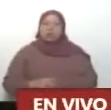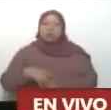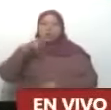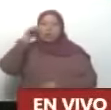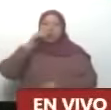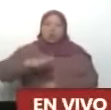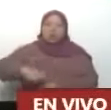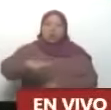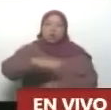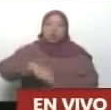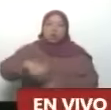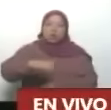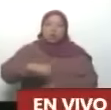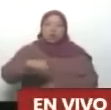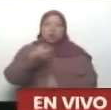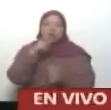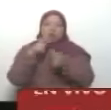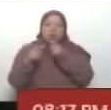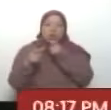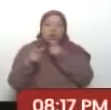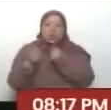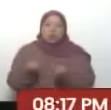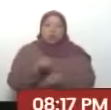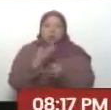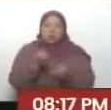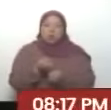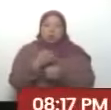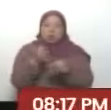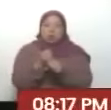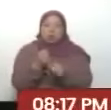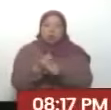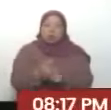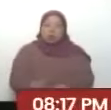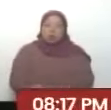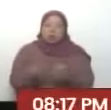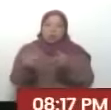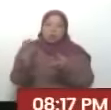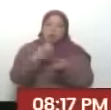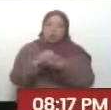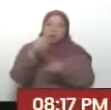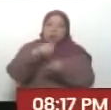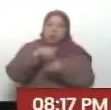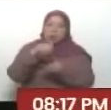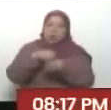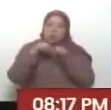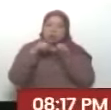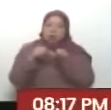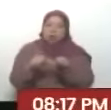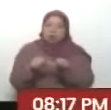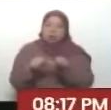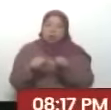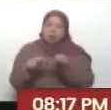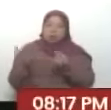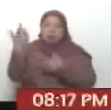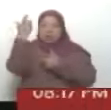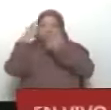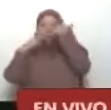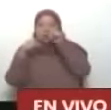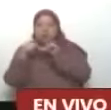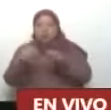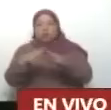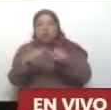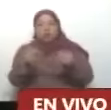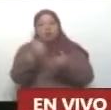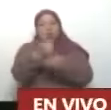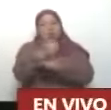polarizado. Y el referéndum para la enmienda que permitía la reelección continua del comandante Chávez y de todas